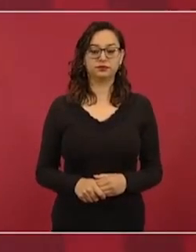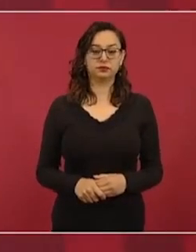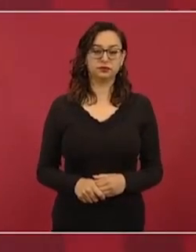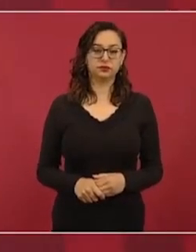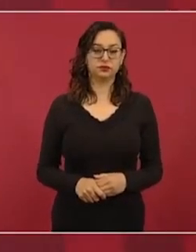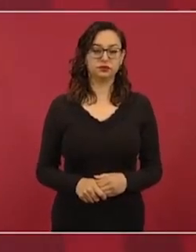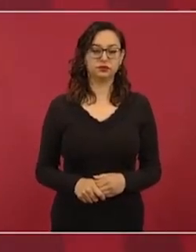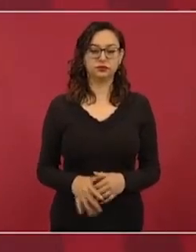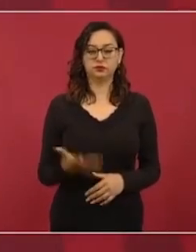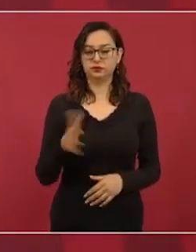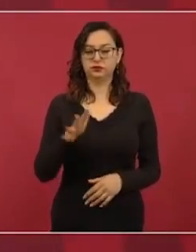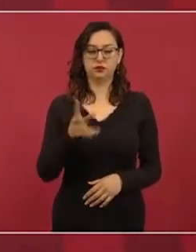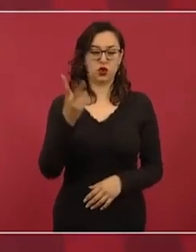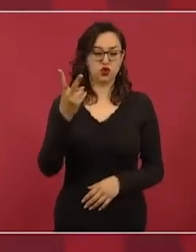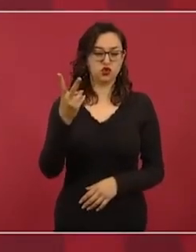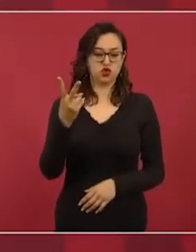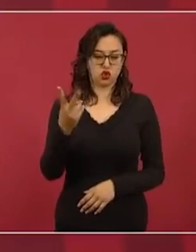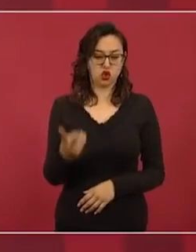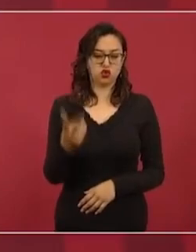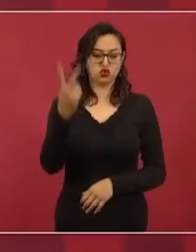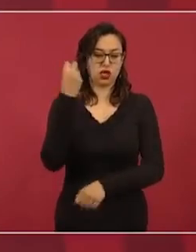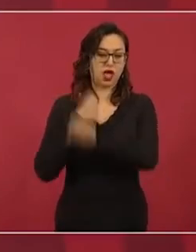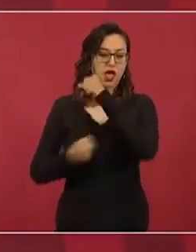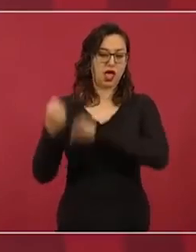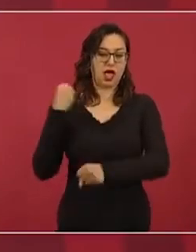como 2 años,